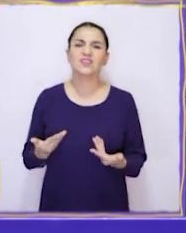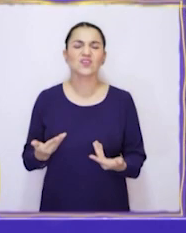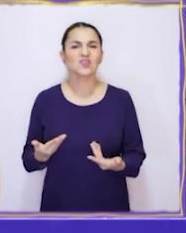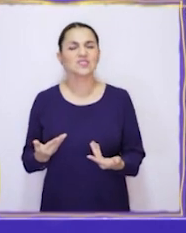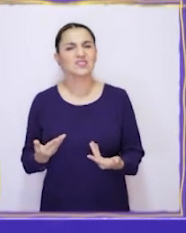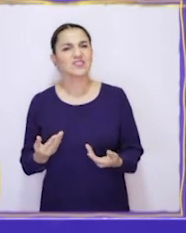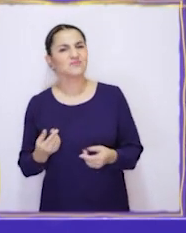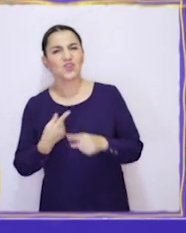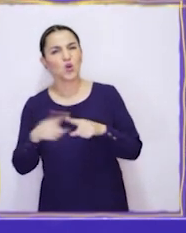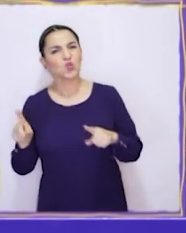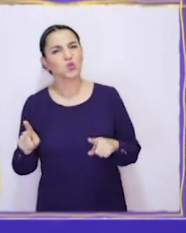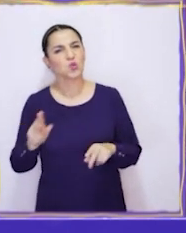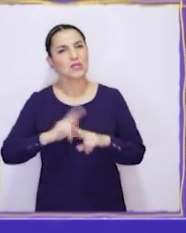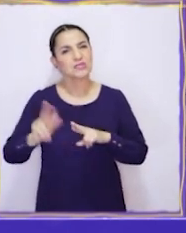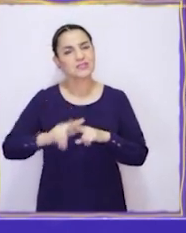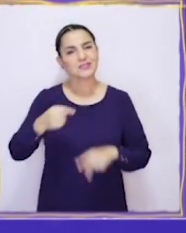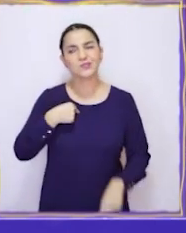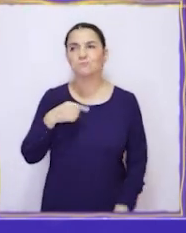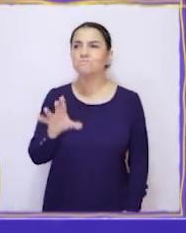Entonces, ¿qué otra cosa podría hacer?